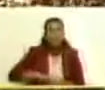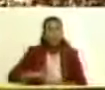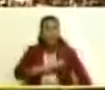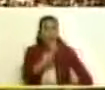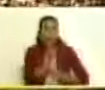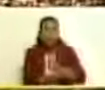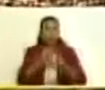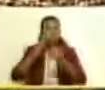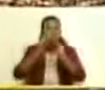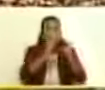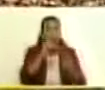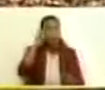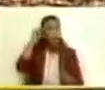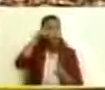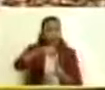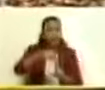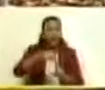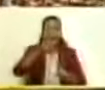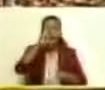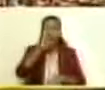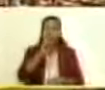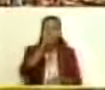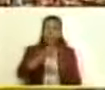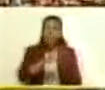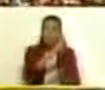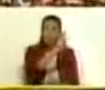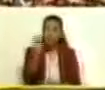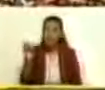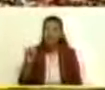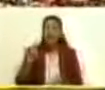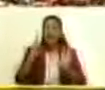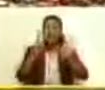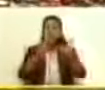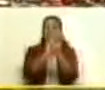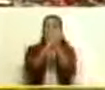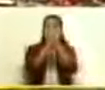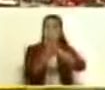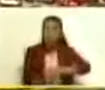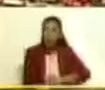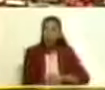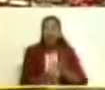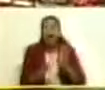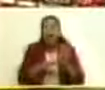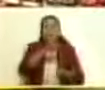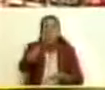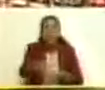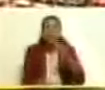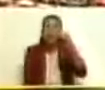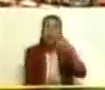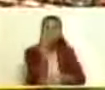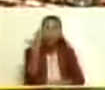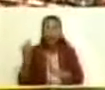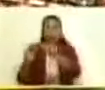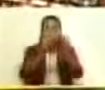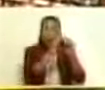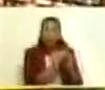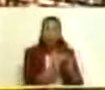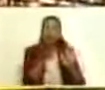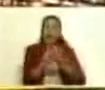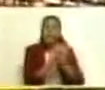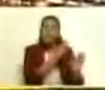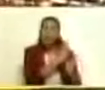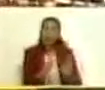poder popular rumbo al año 2030. Las 7 transformaciones que darán paso a la construcción colectiva de un nuevo plan de la